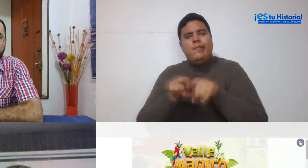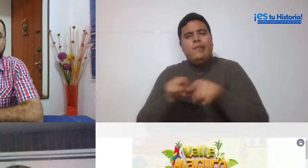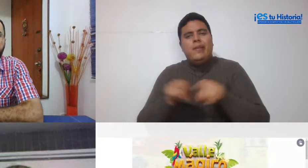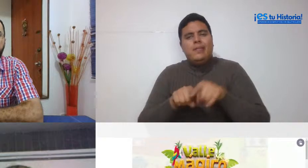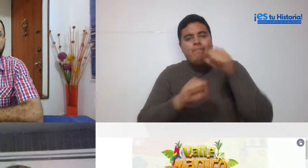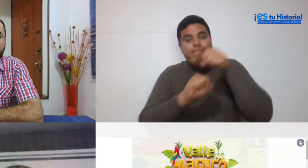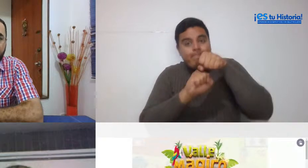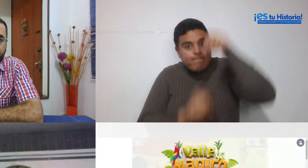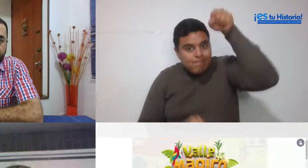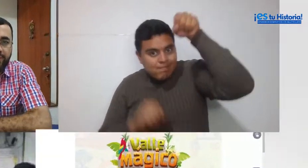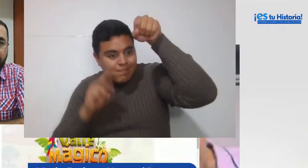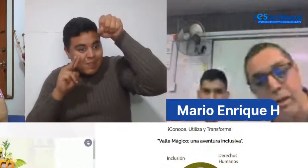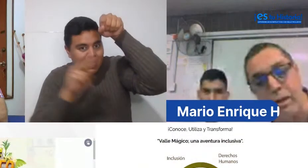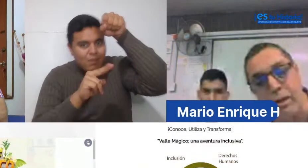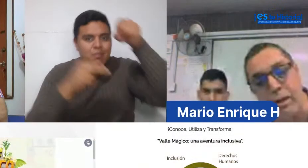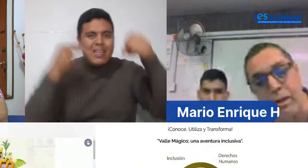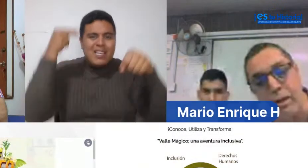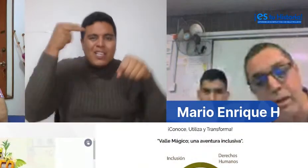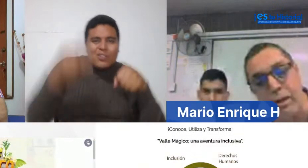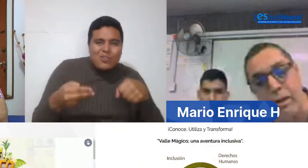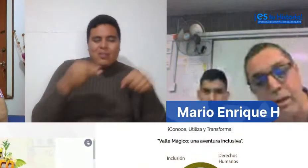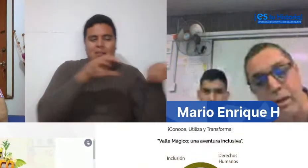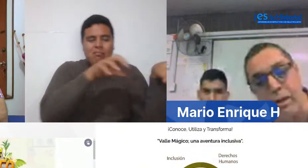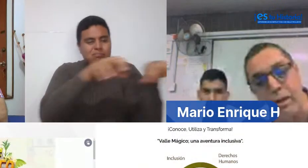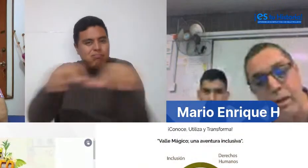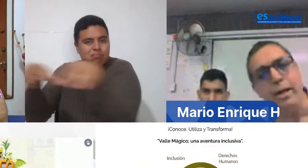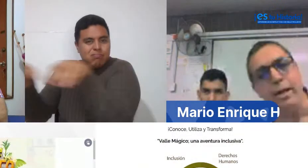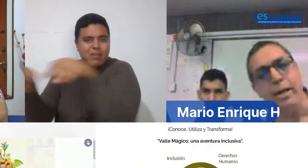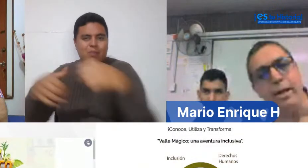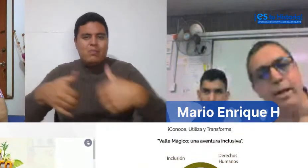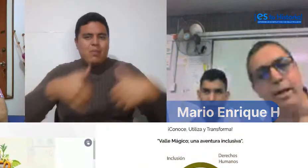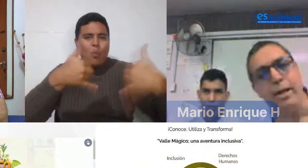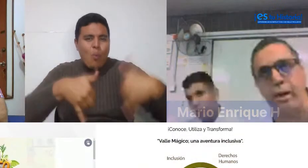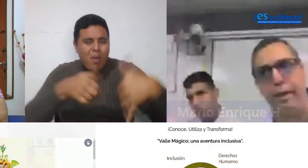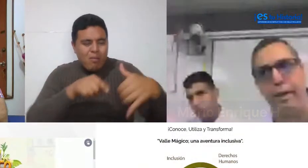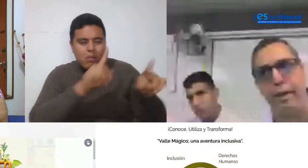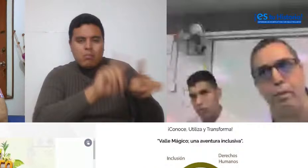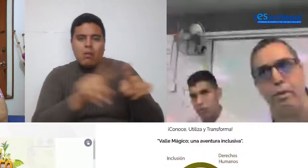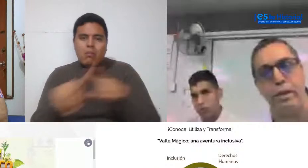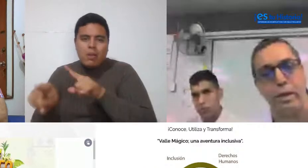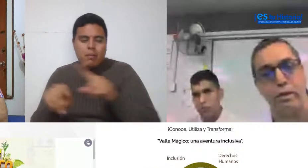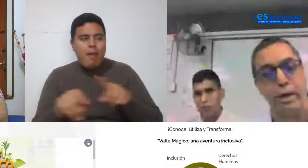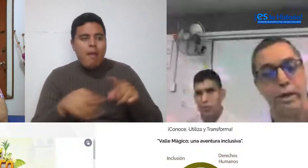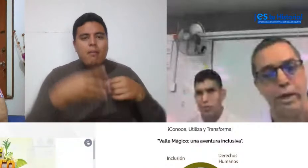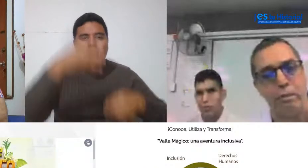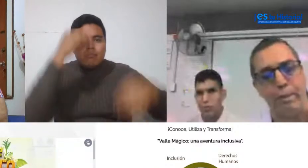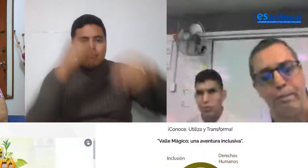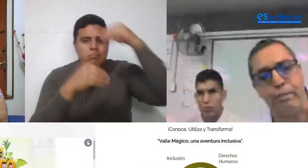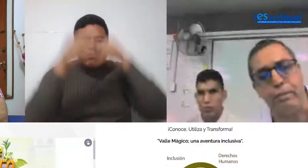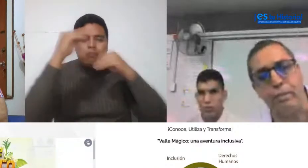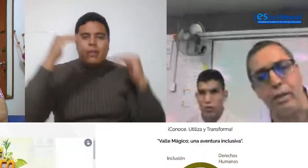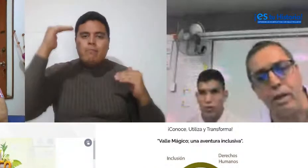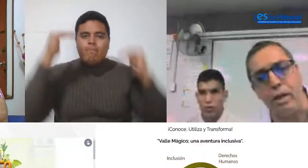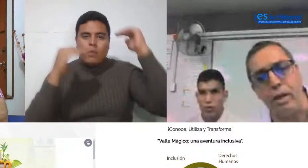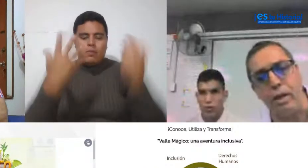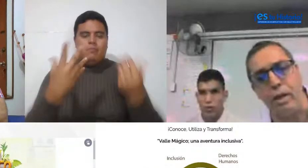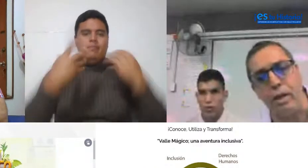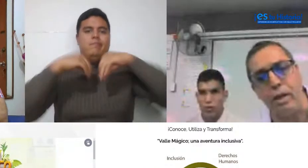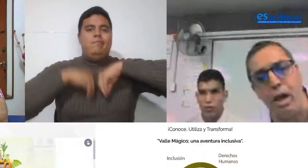digamos, meterse dentro de esa historia y a su vez pues van a ir desarrollando las diferentes competencias que se